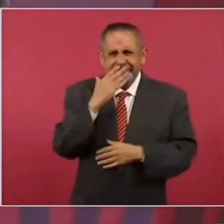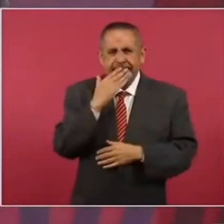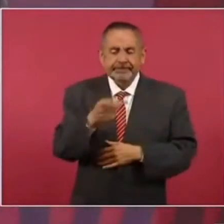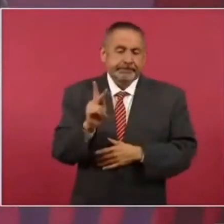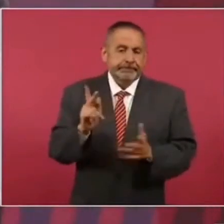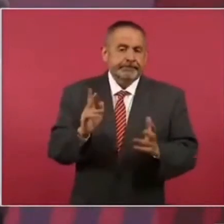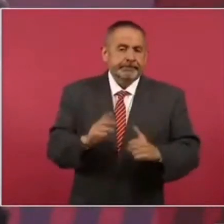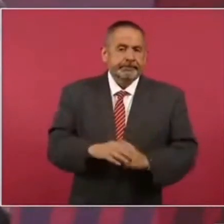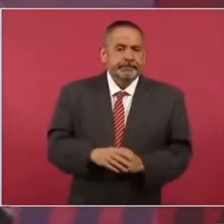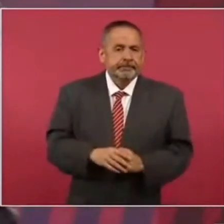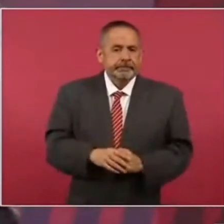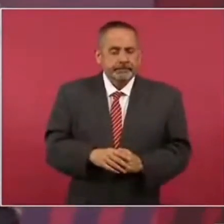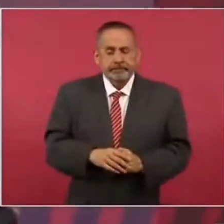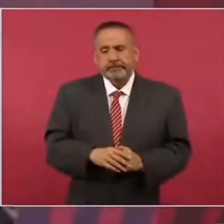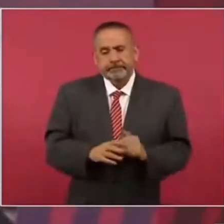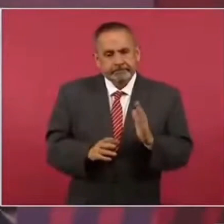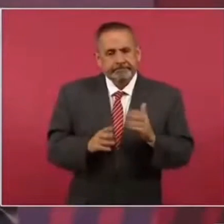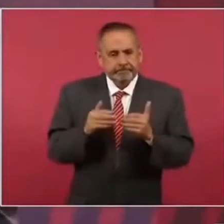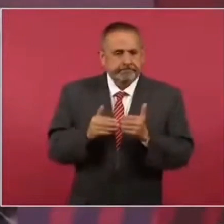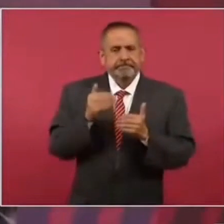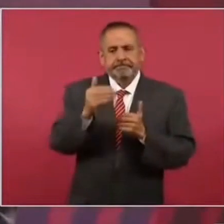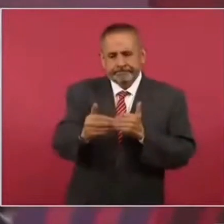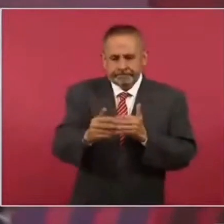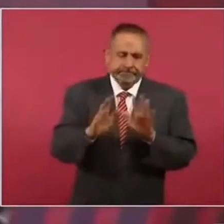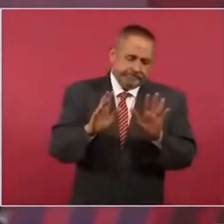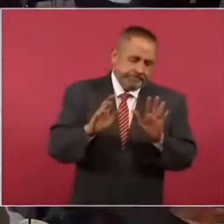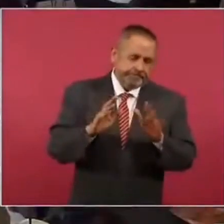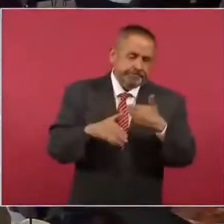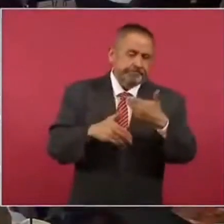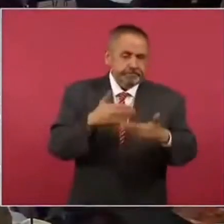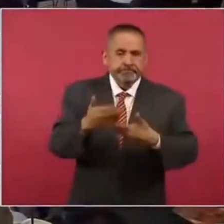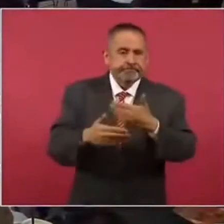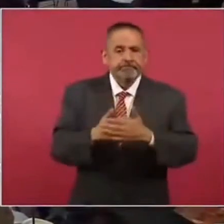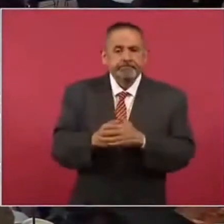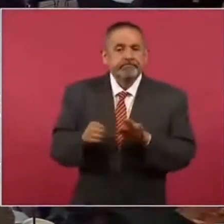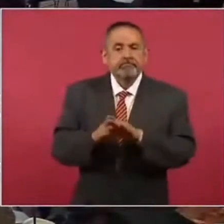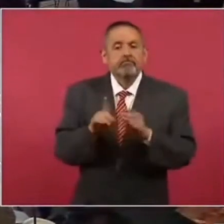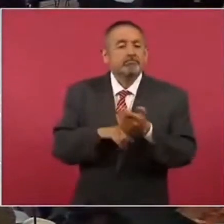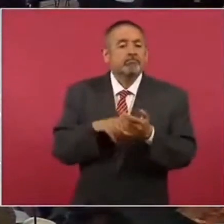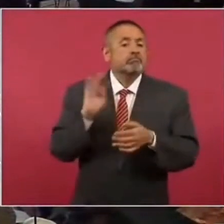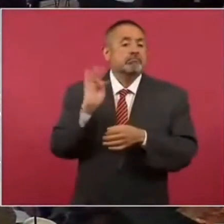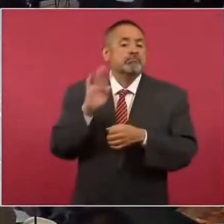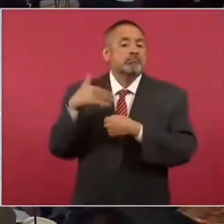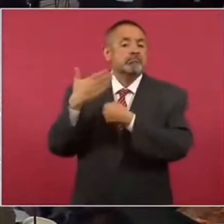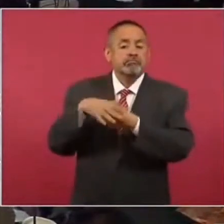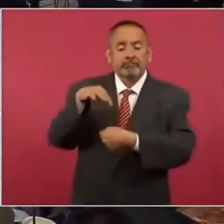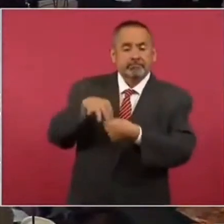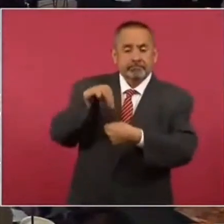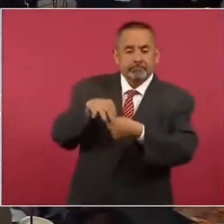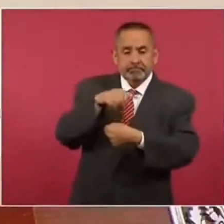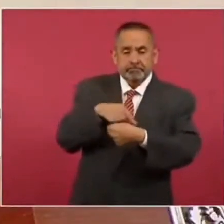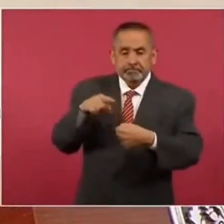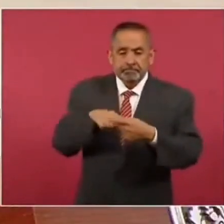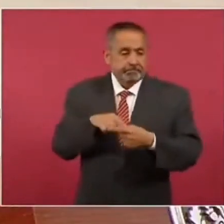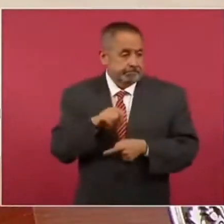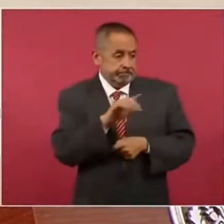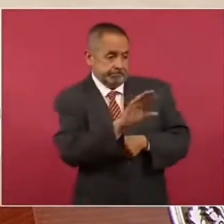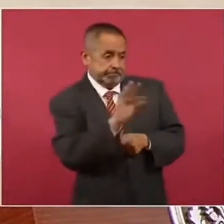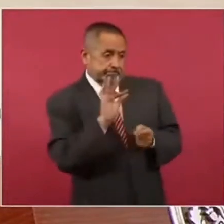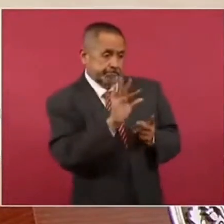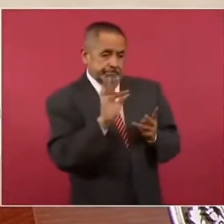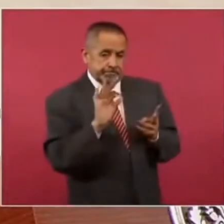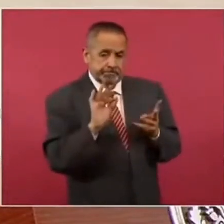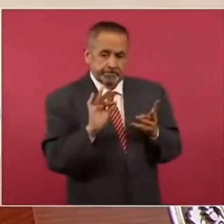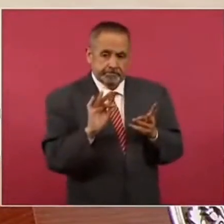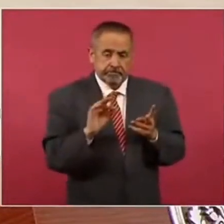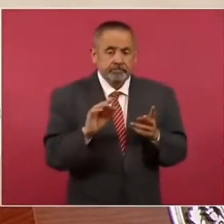Pero bueno, otro paso es el que haya una elección, porque pues